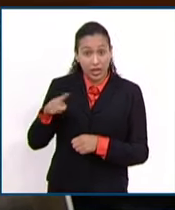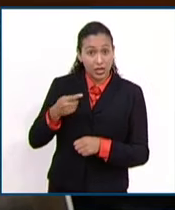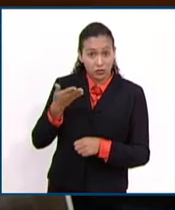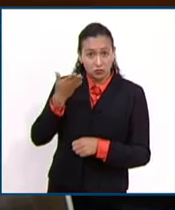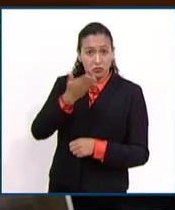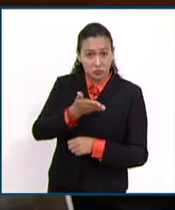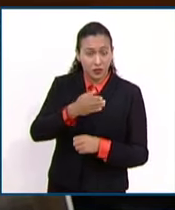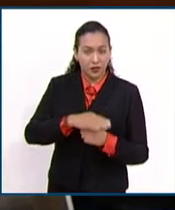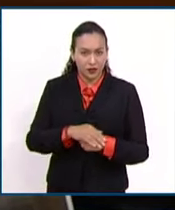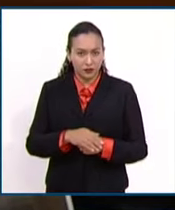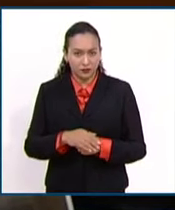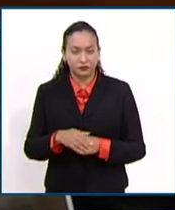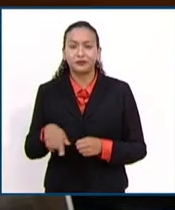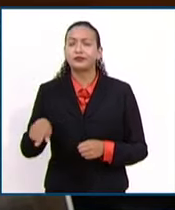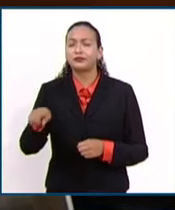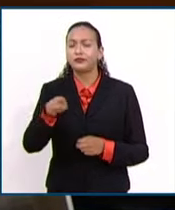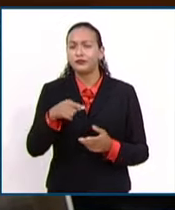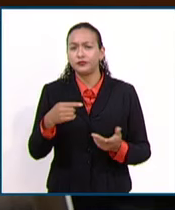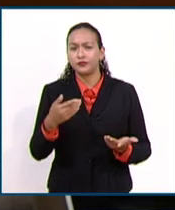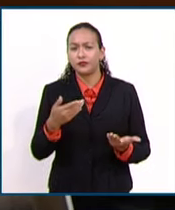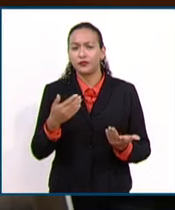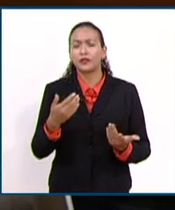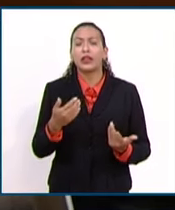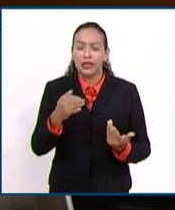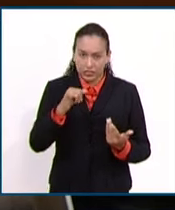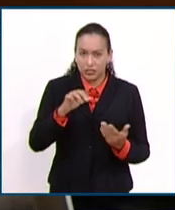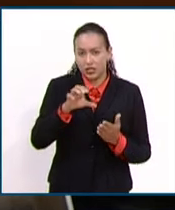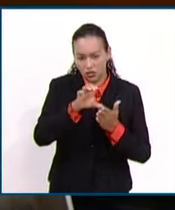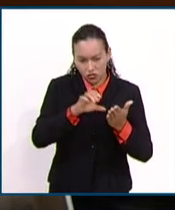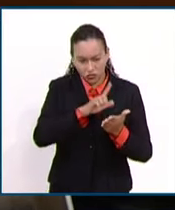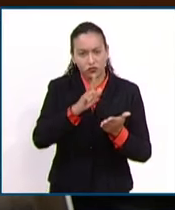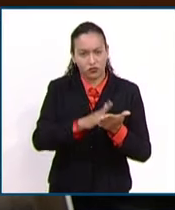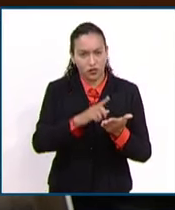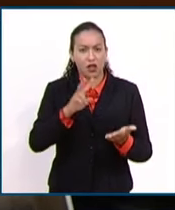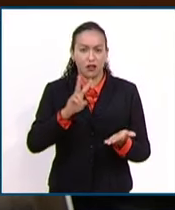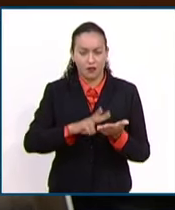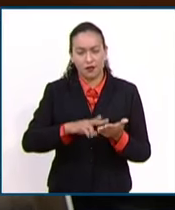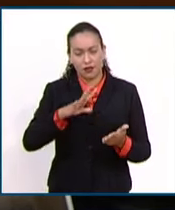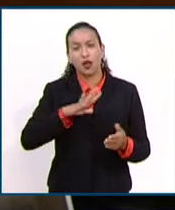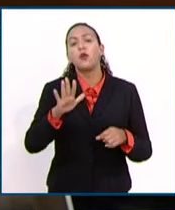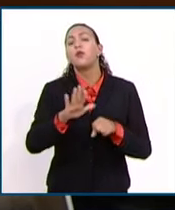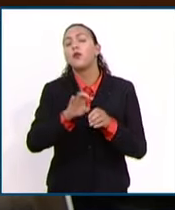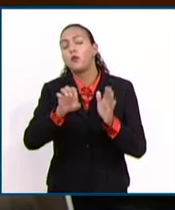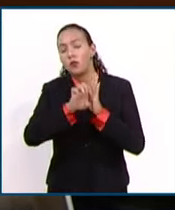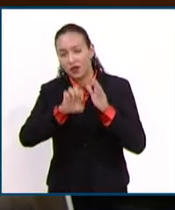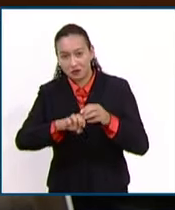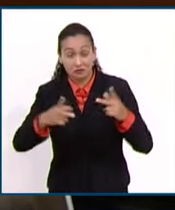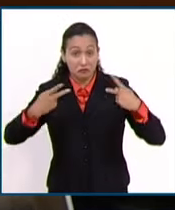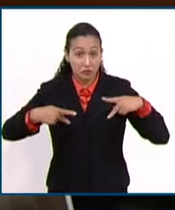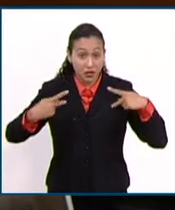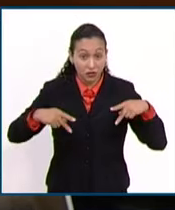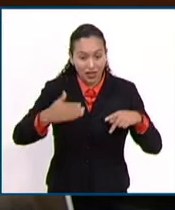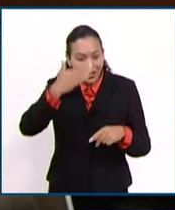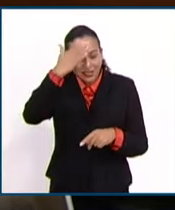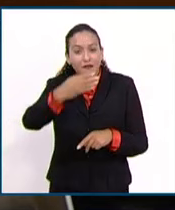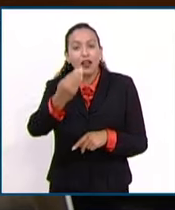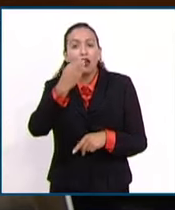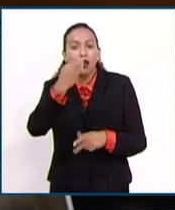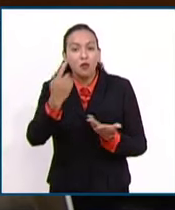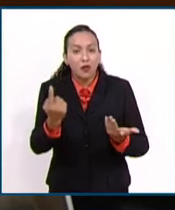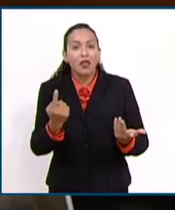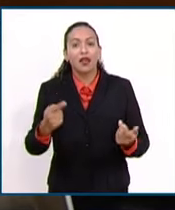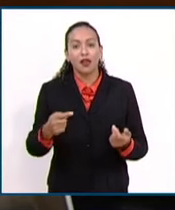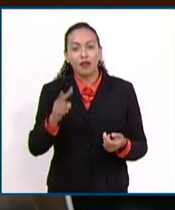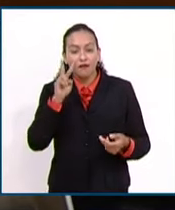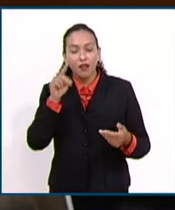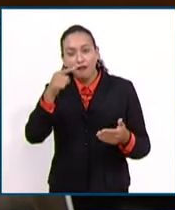sí persiguen un fin constitucionalmente válido, como lo es que los consumidores puedan identificar de una manera fácil